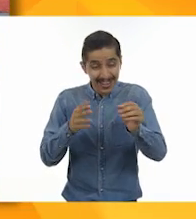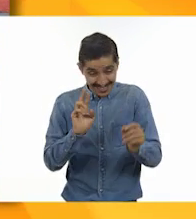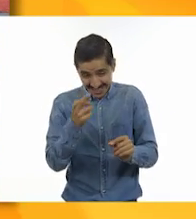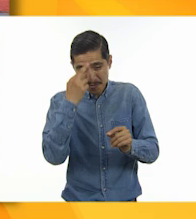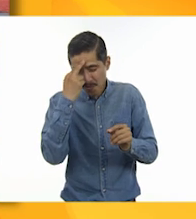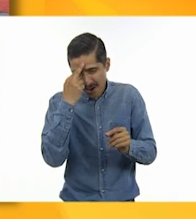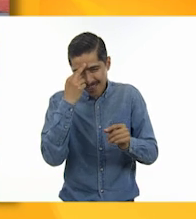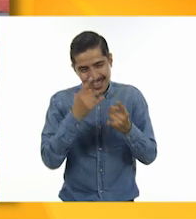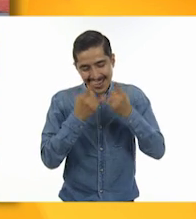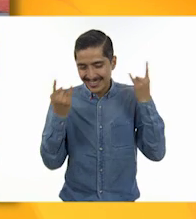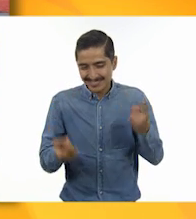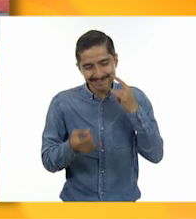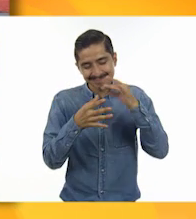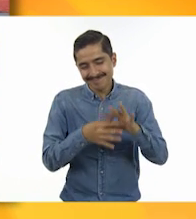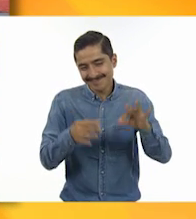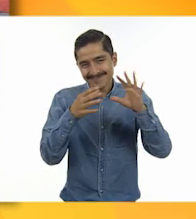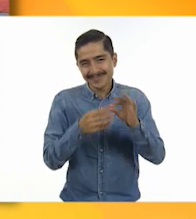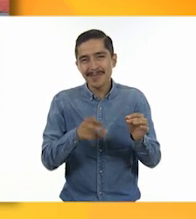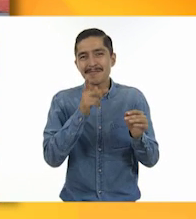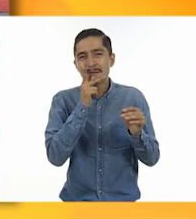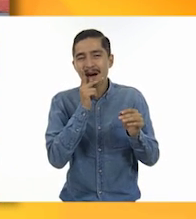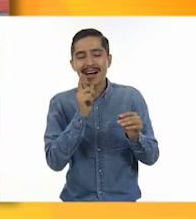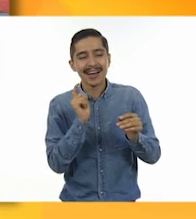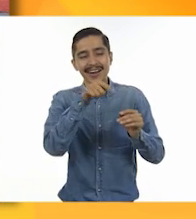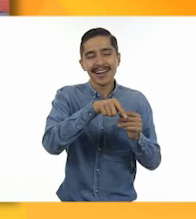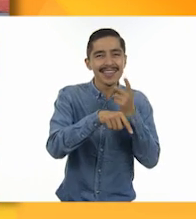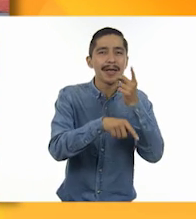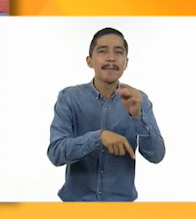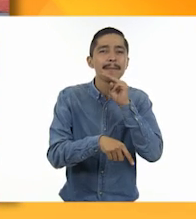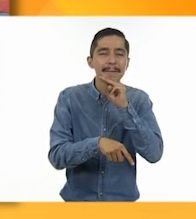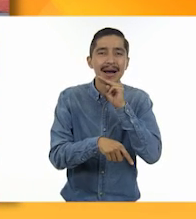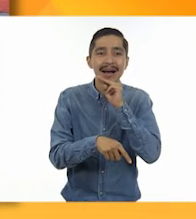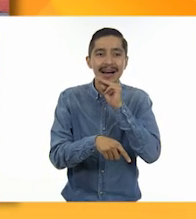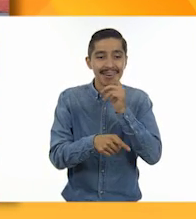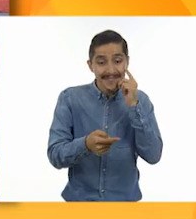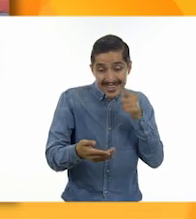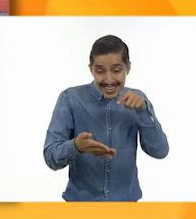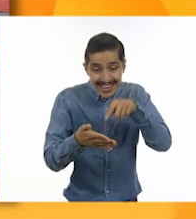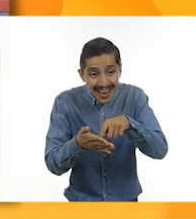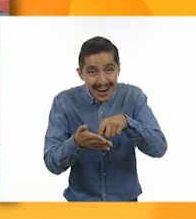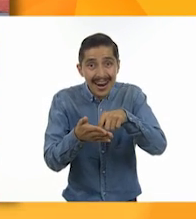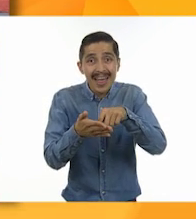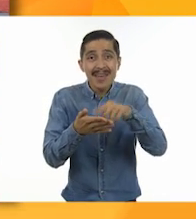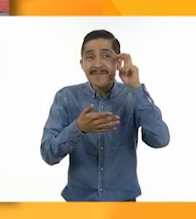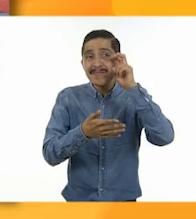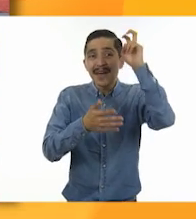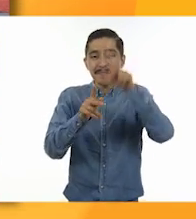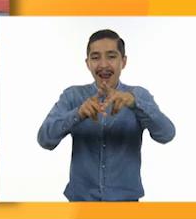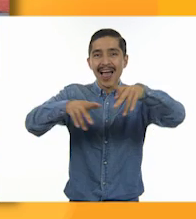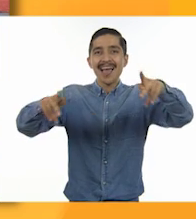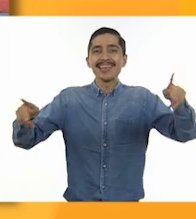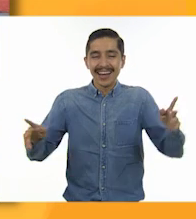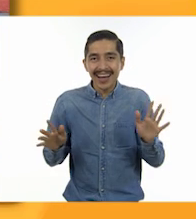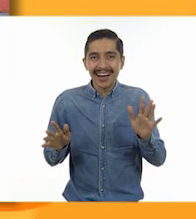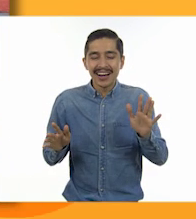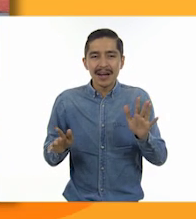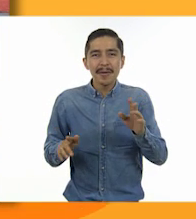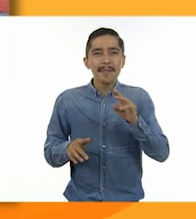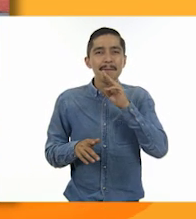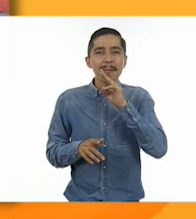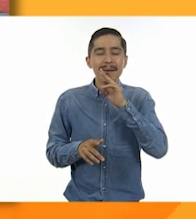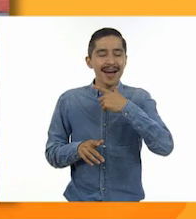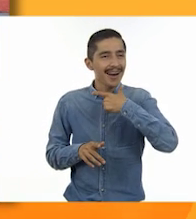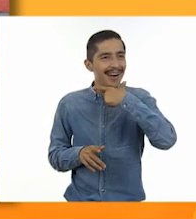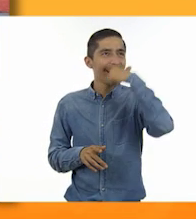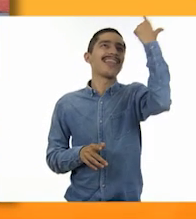acuerdas?, le dijo papá a mamá, señalando la foto de un viaje en la playa. Mamá se puso roja y soltó